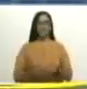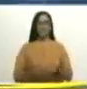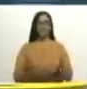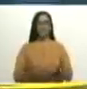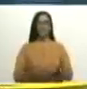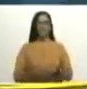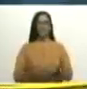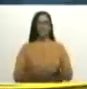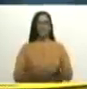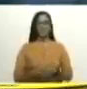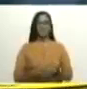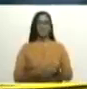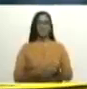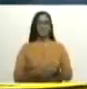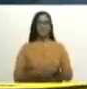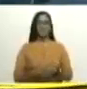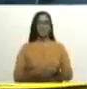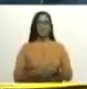amable